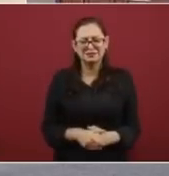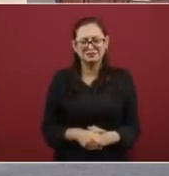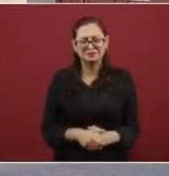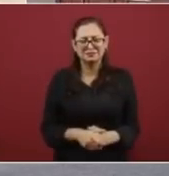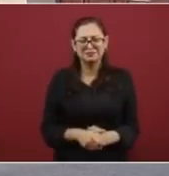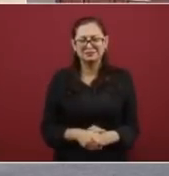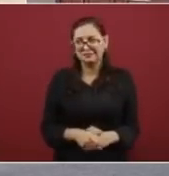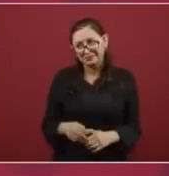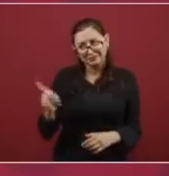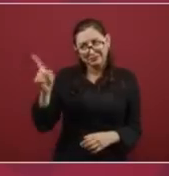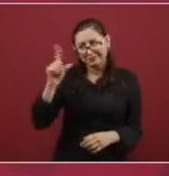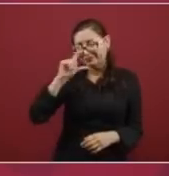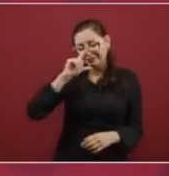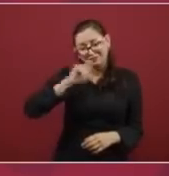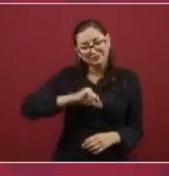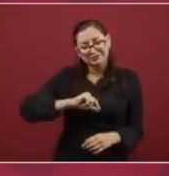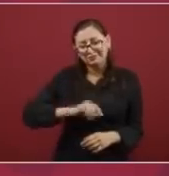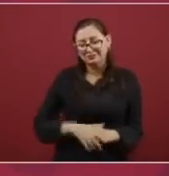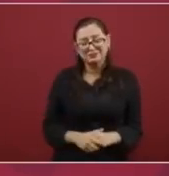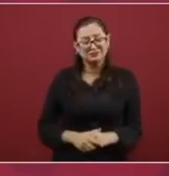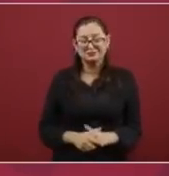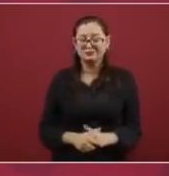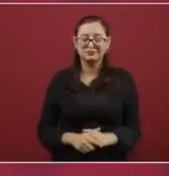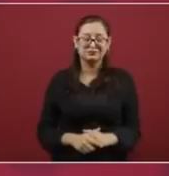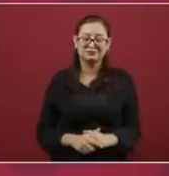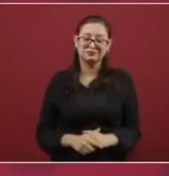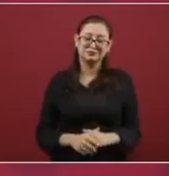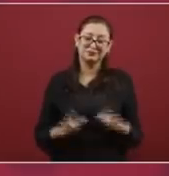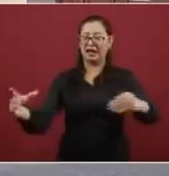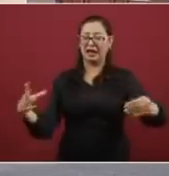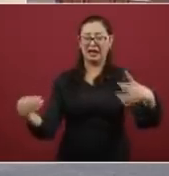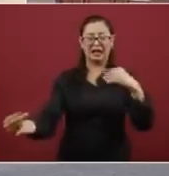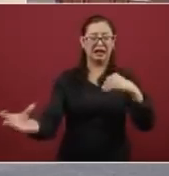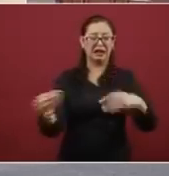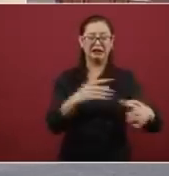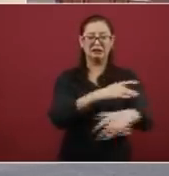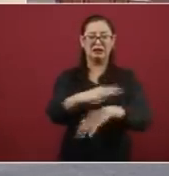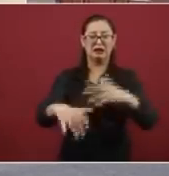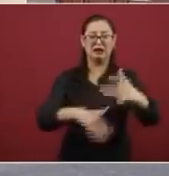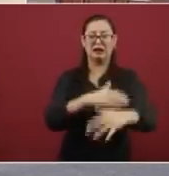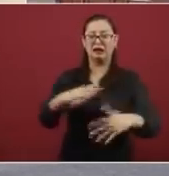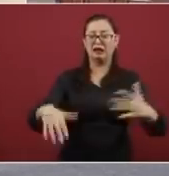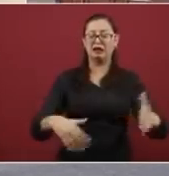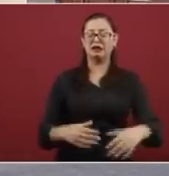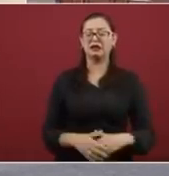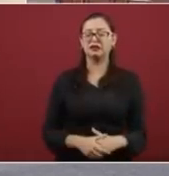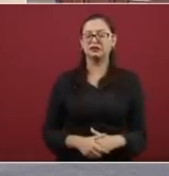les falló en ese sentido, con todo respeto. Sí,